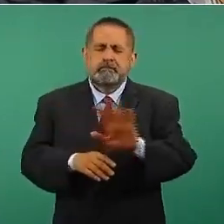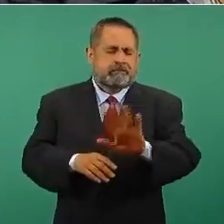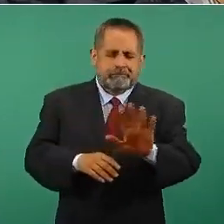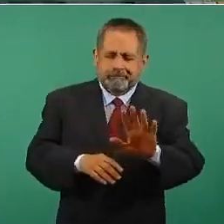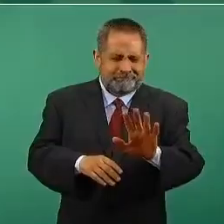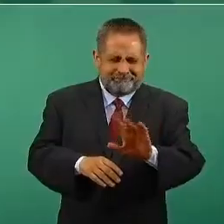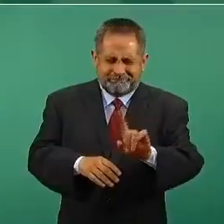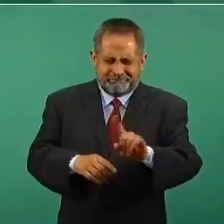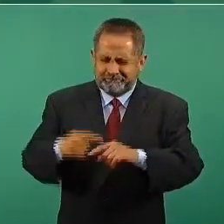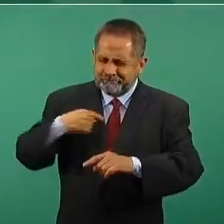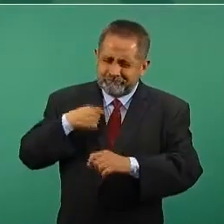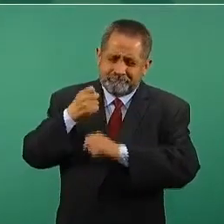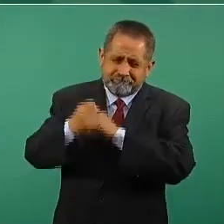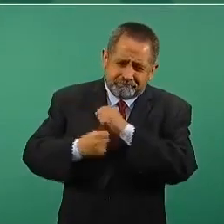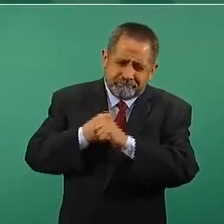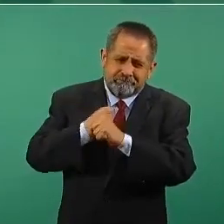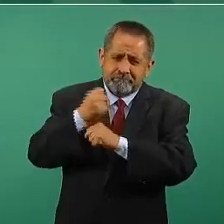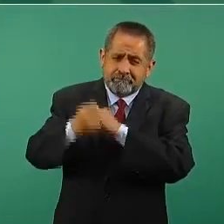y años